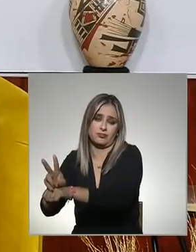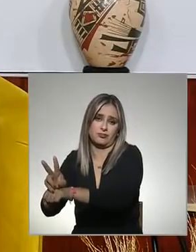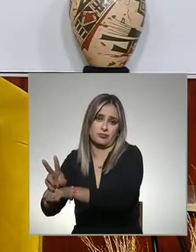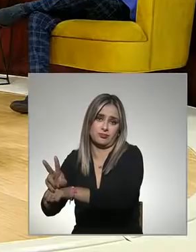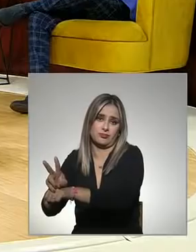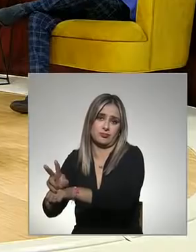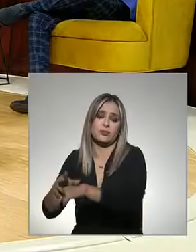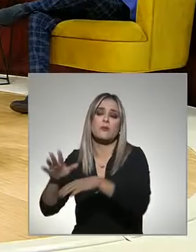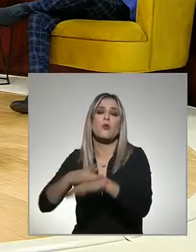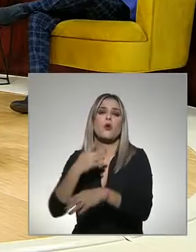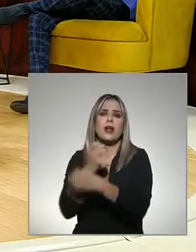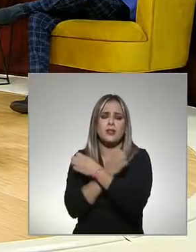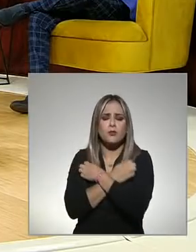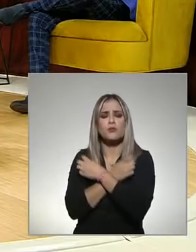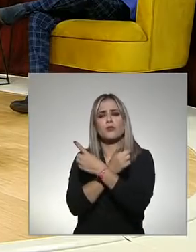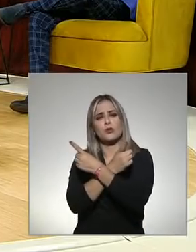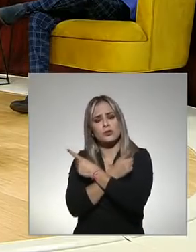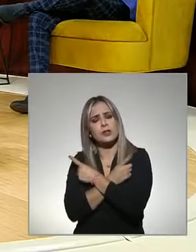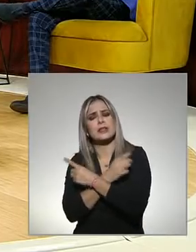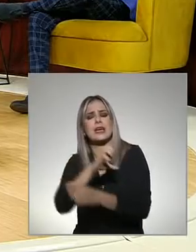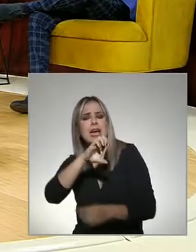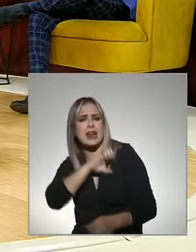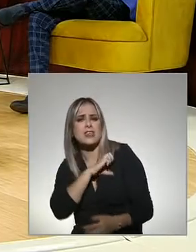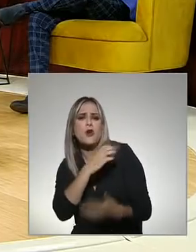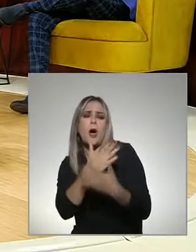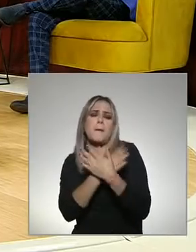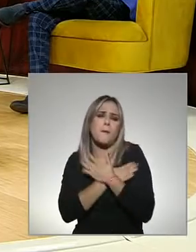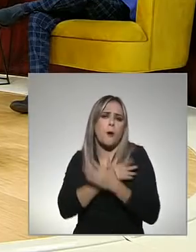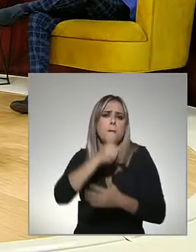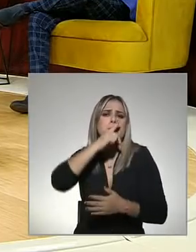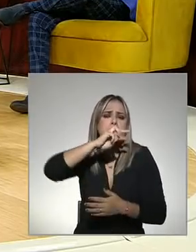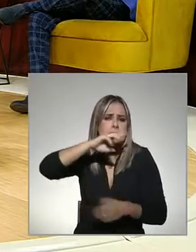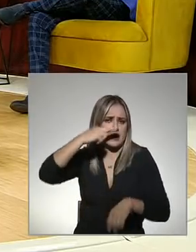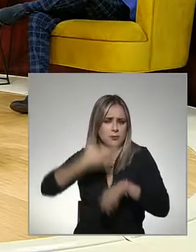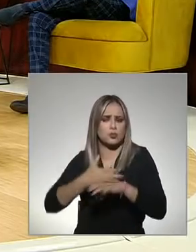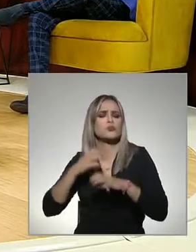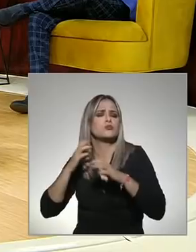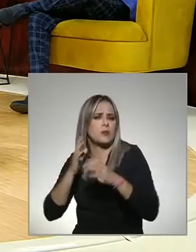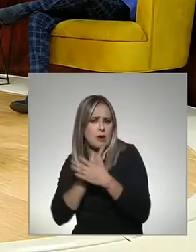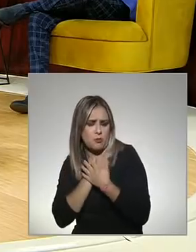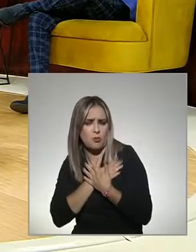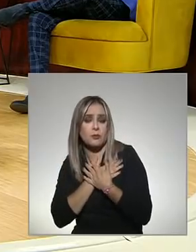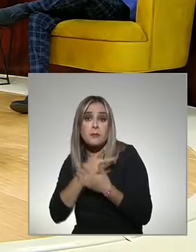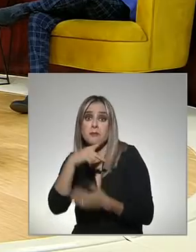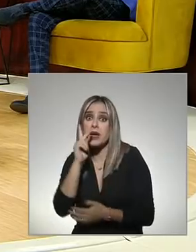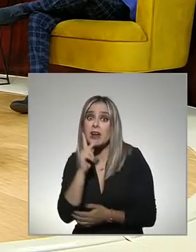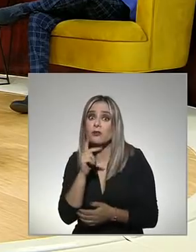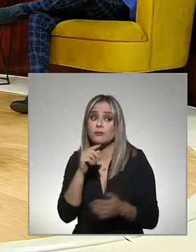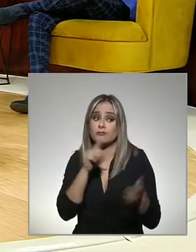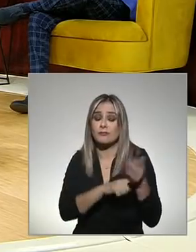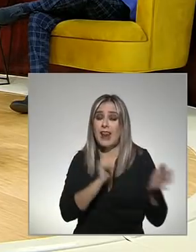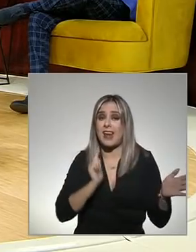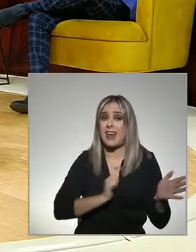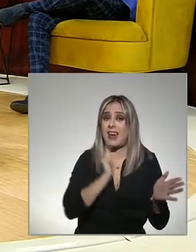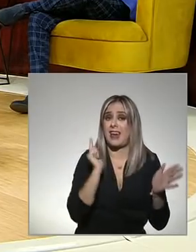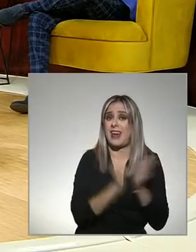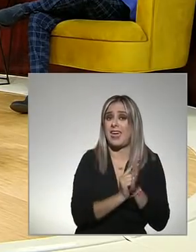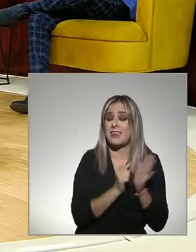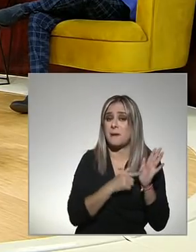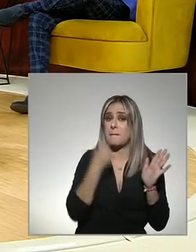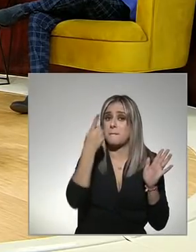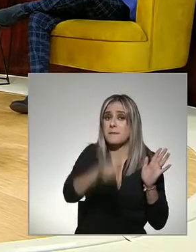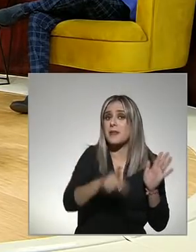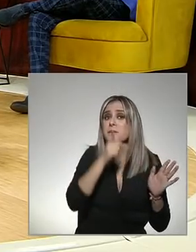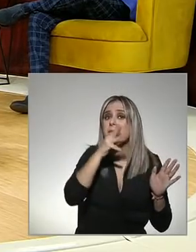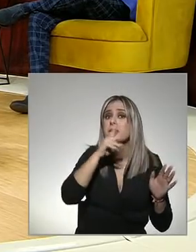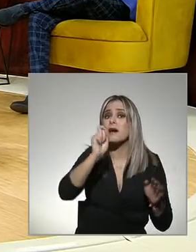de vista moral, afectivo, como madre o como padre responsable. Estoy hablando incluso legal. Si tu hijo tiene